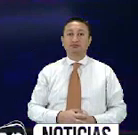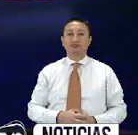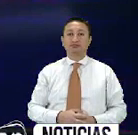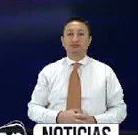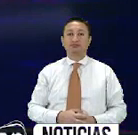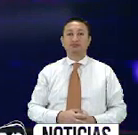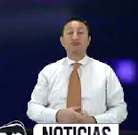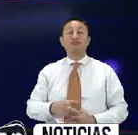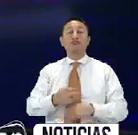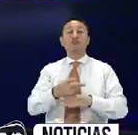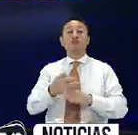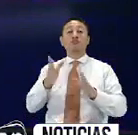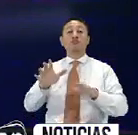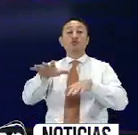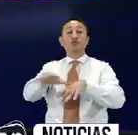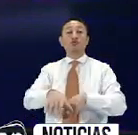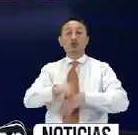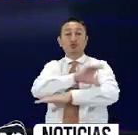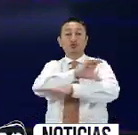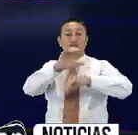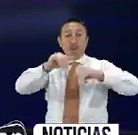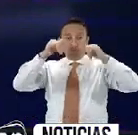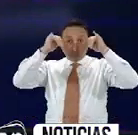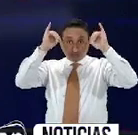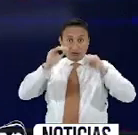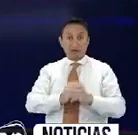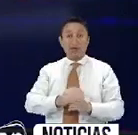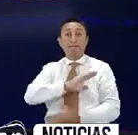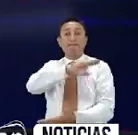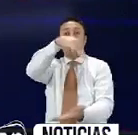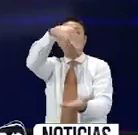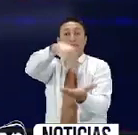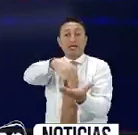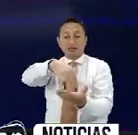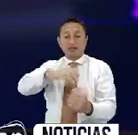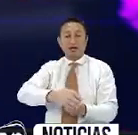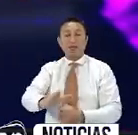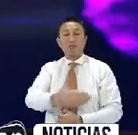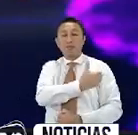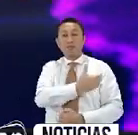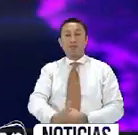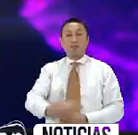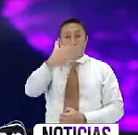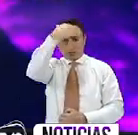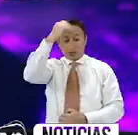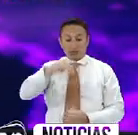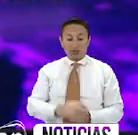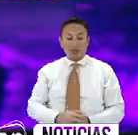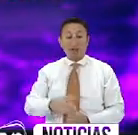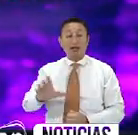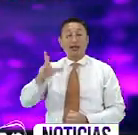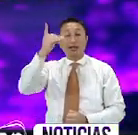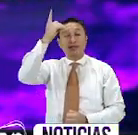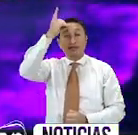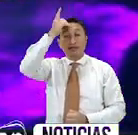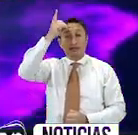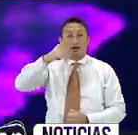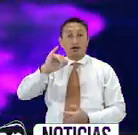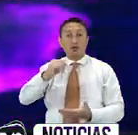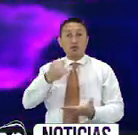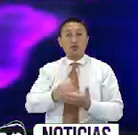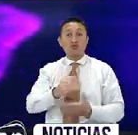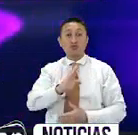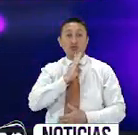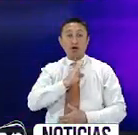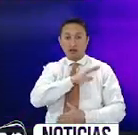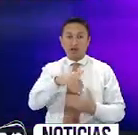junto a productores agrícolas y ganaderos de Machachi, el presidente Daniel Noboa anunció que condonará las deudas de todas las juntas de agua